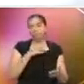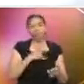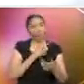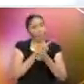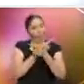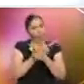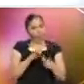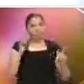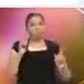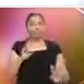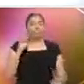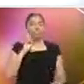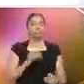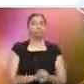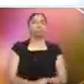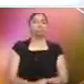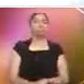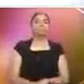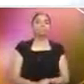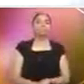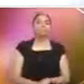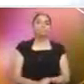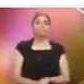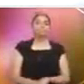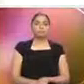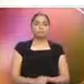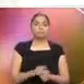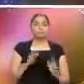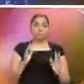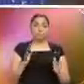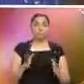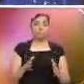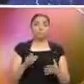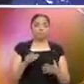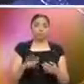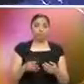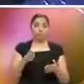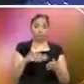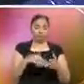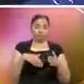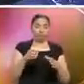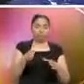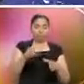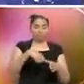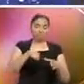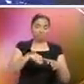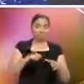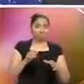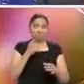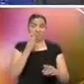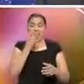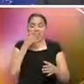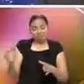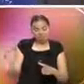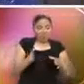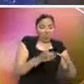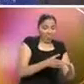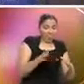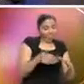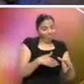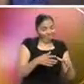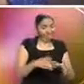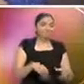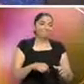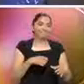Muy bien. Bueno, vamos a, ya que está así, perdón que te lo quite de la mano. ¿Sí? Ya no quiere que No.